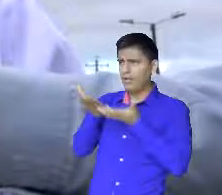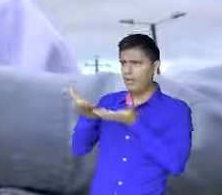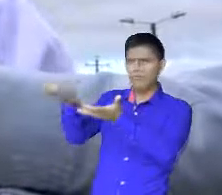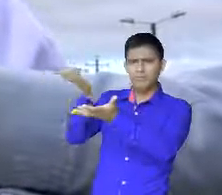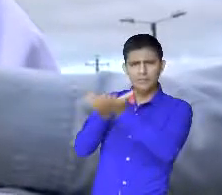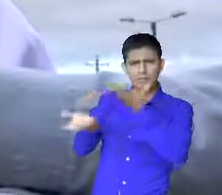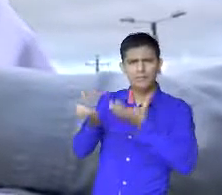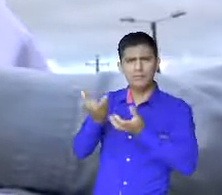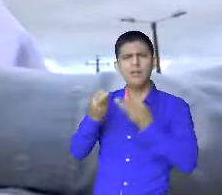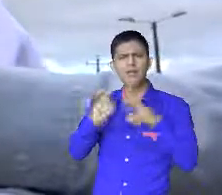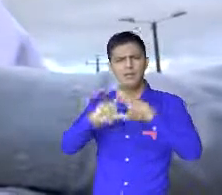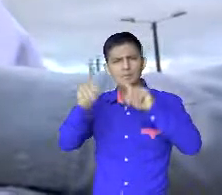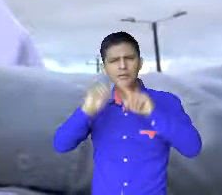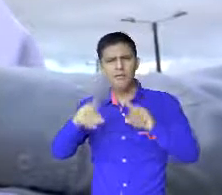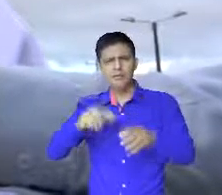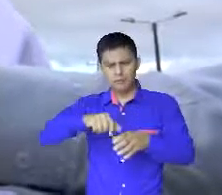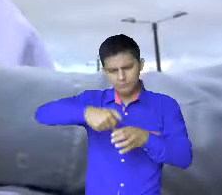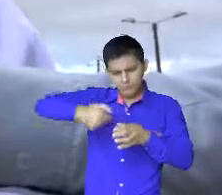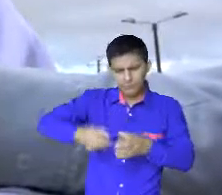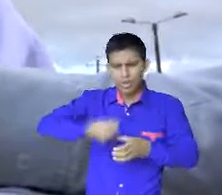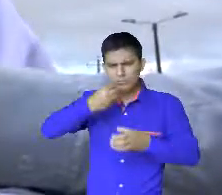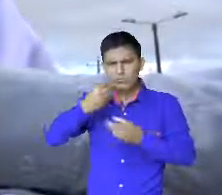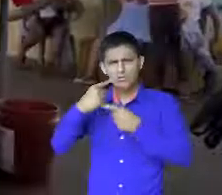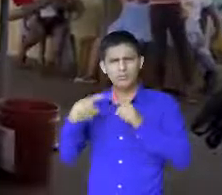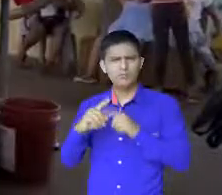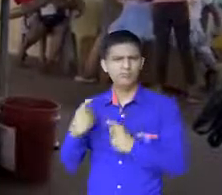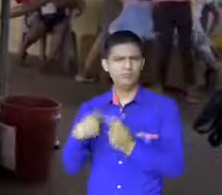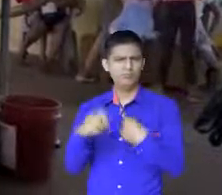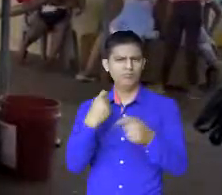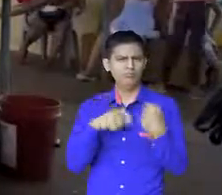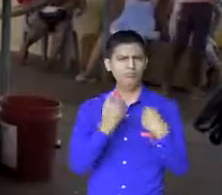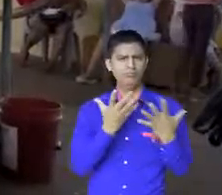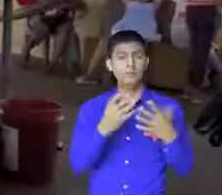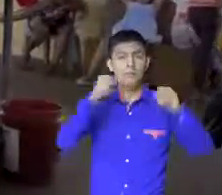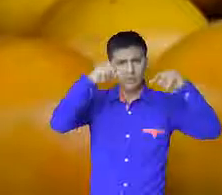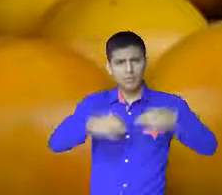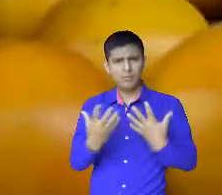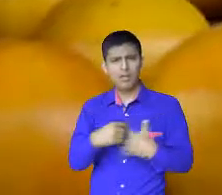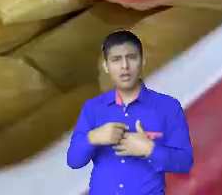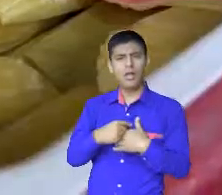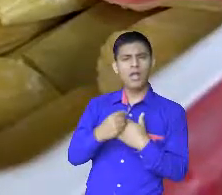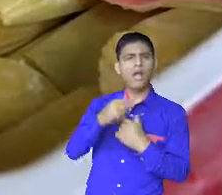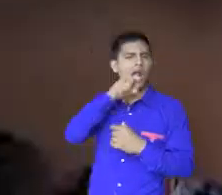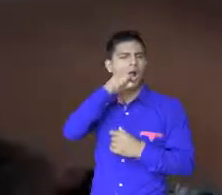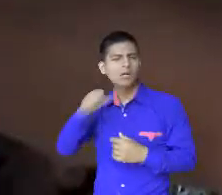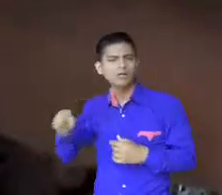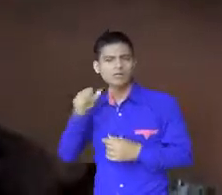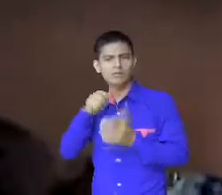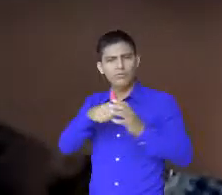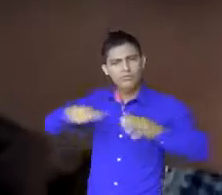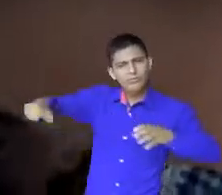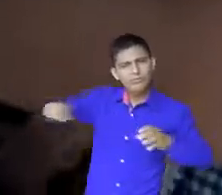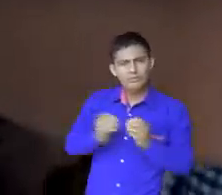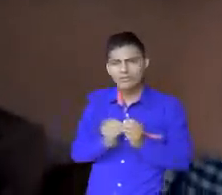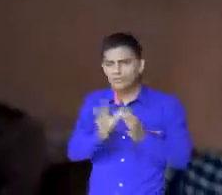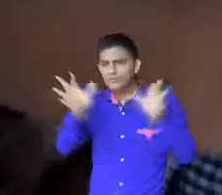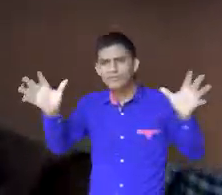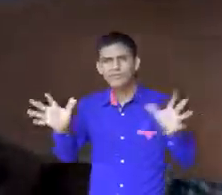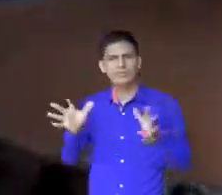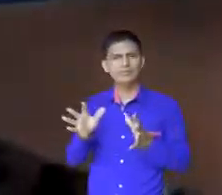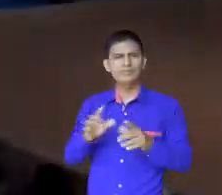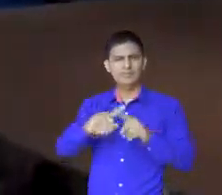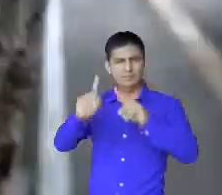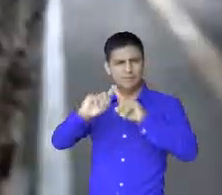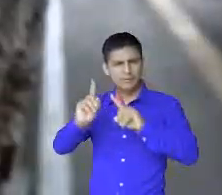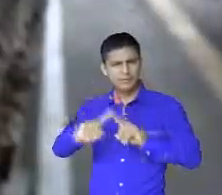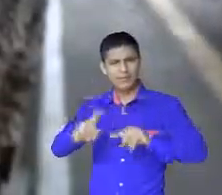los abarrotes, es decir, un completo surtido para la familia. Aquí encuentra de todo, carne, frutas, cereales, verduras y otros implementos que se